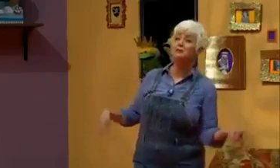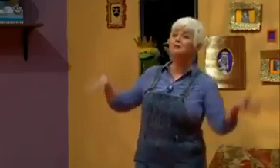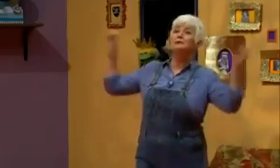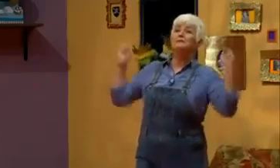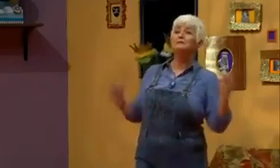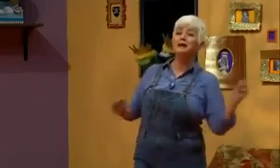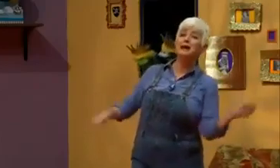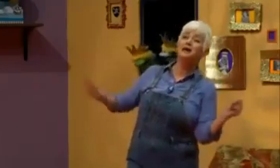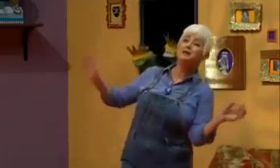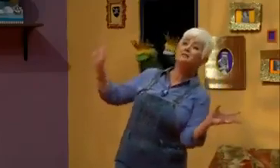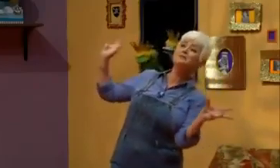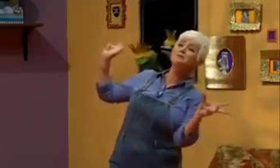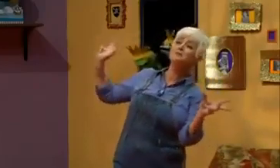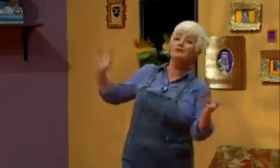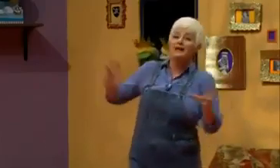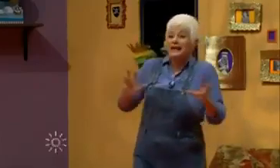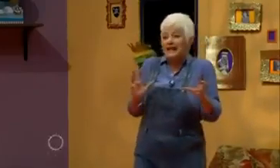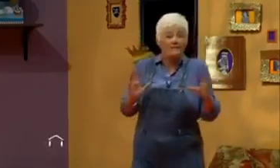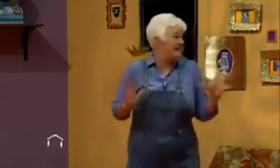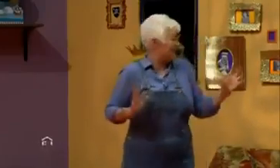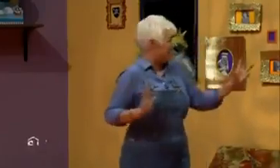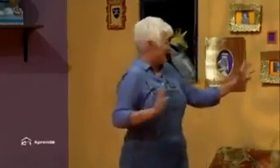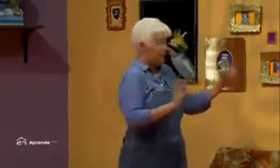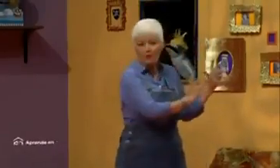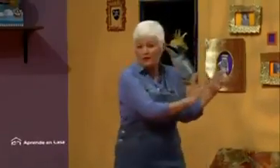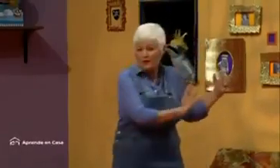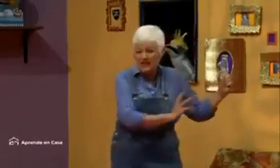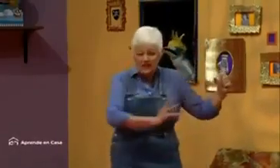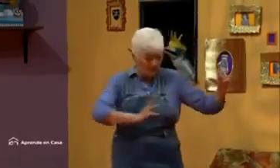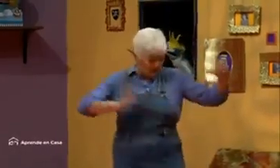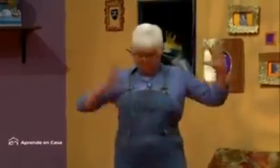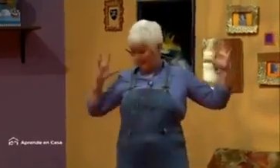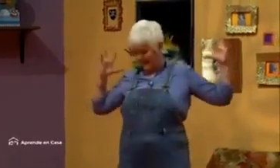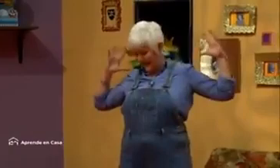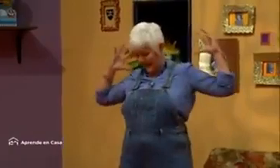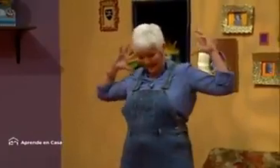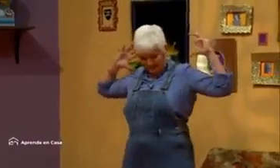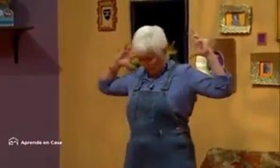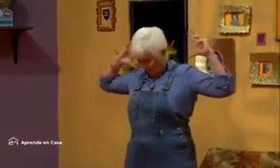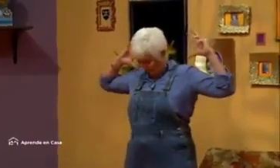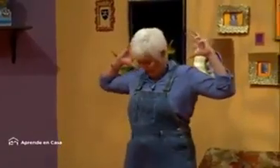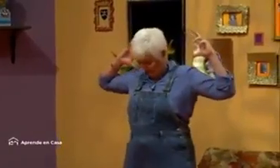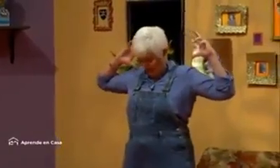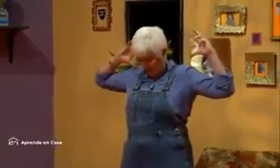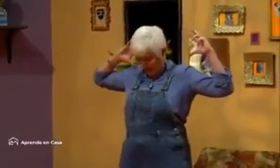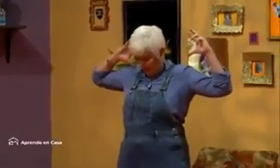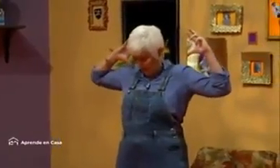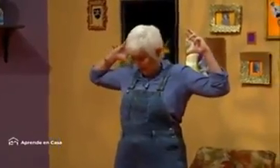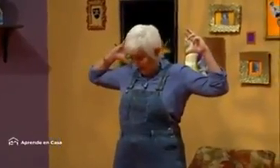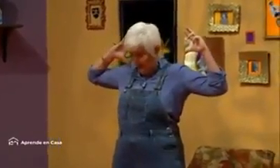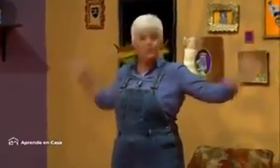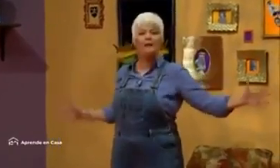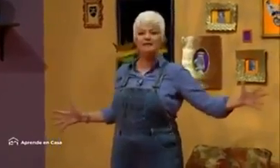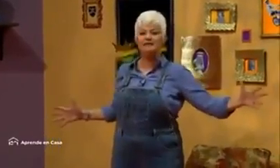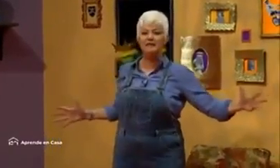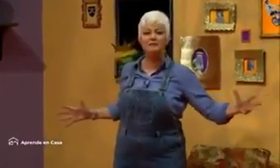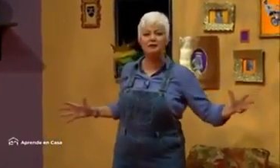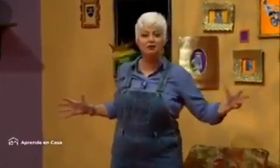miau, miau. Y mientras estos cuando nacieron medían